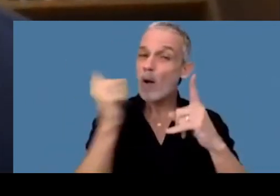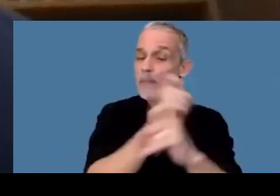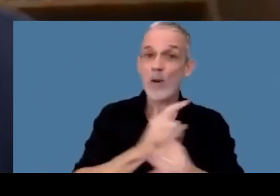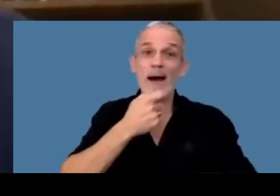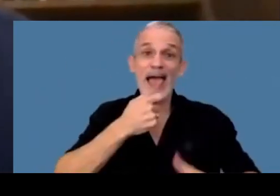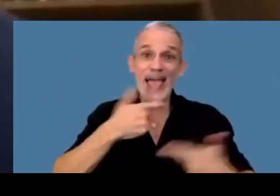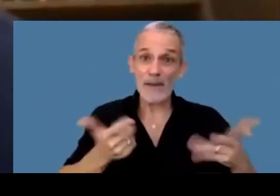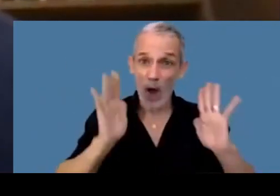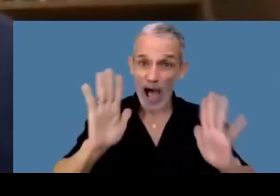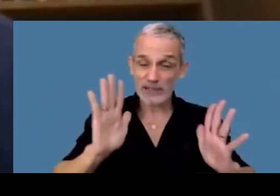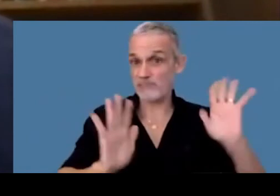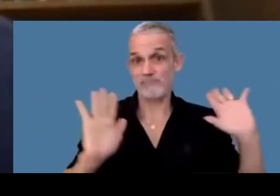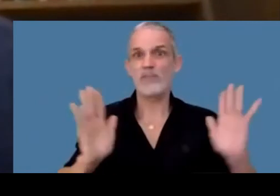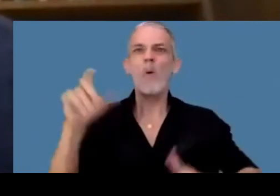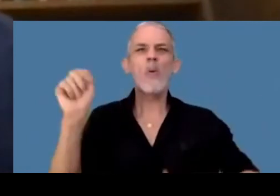es así de brutal.